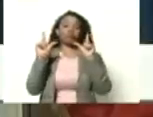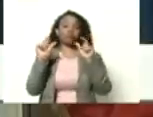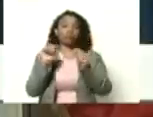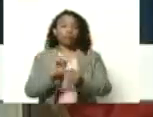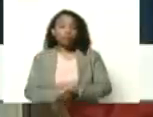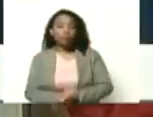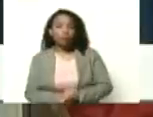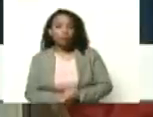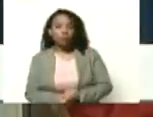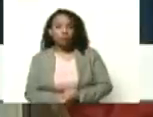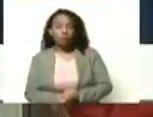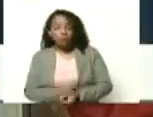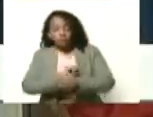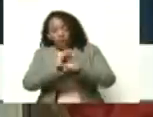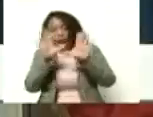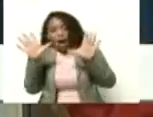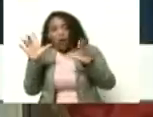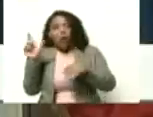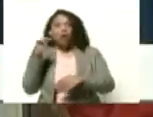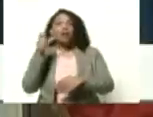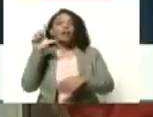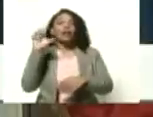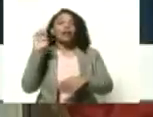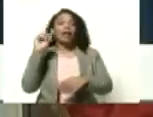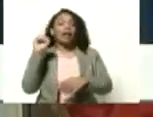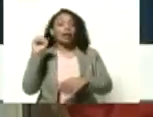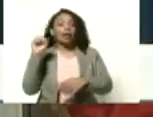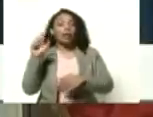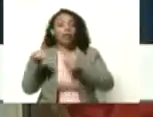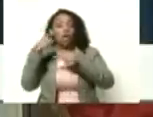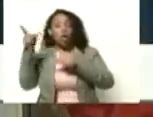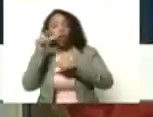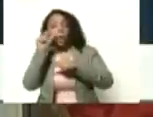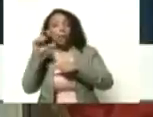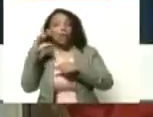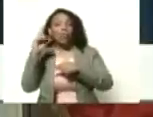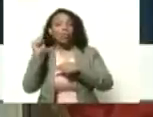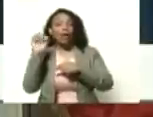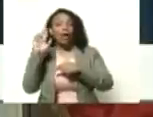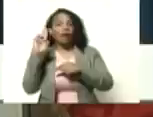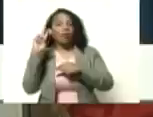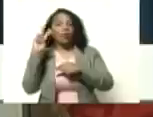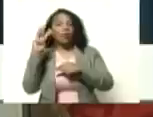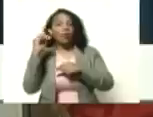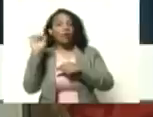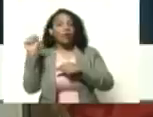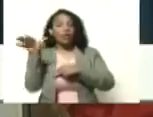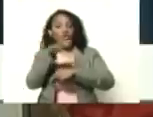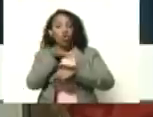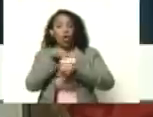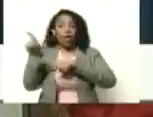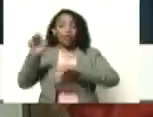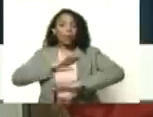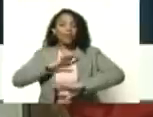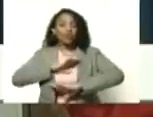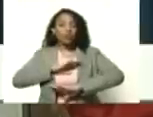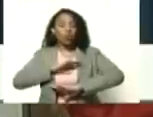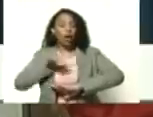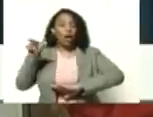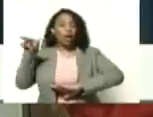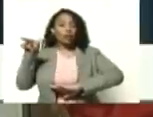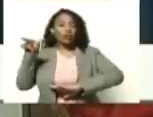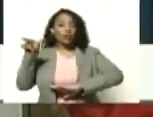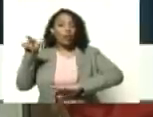obviamente en castellanos dice y darwin dice que todas esas bienes eran